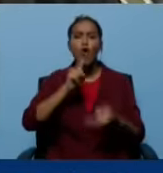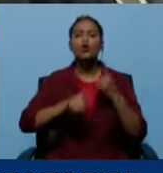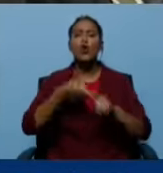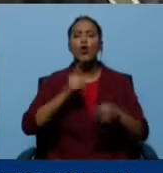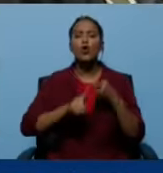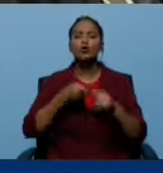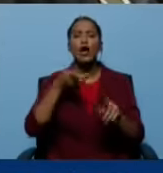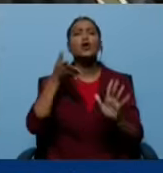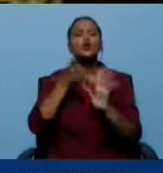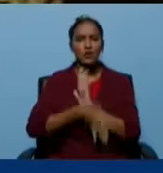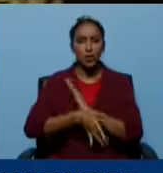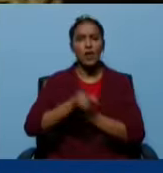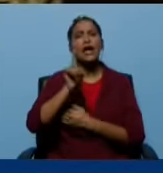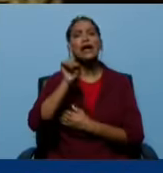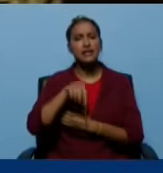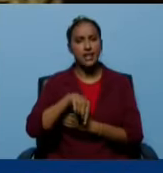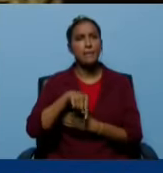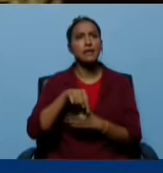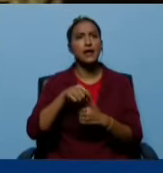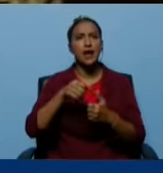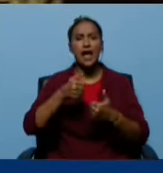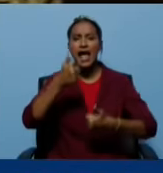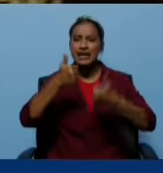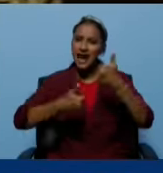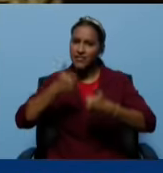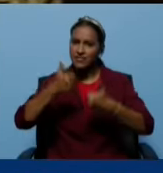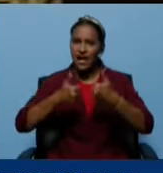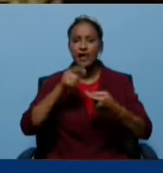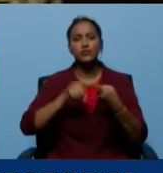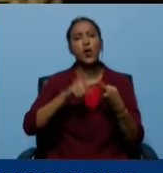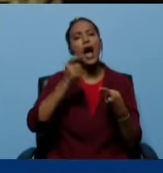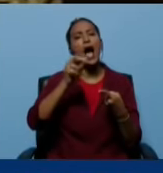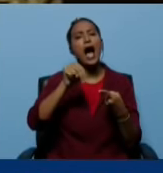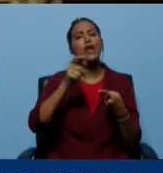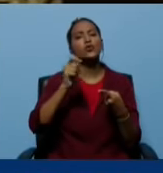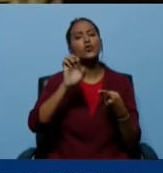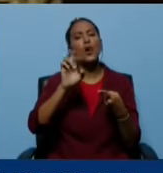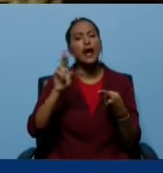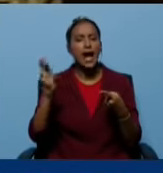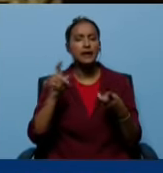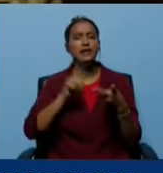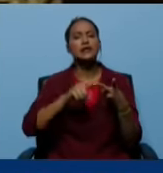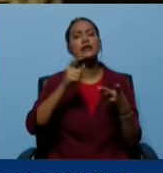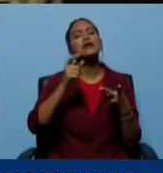los excandidatos Antonio Ecarri y Enrique Márquez.